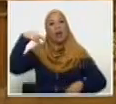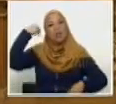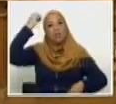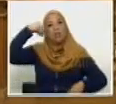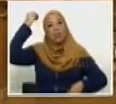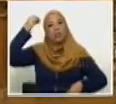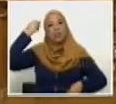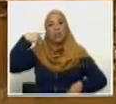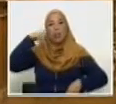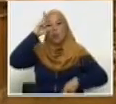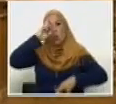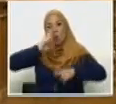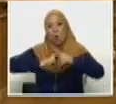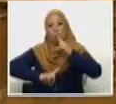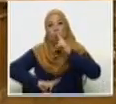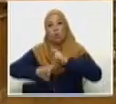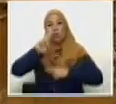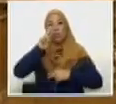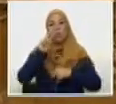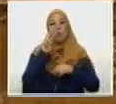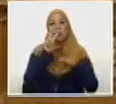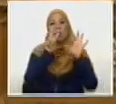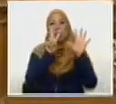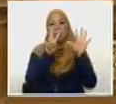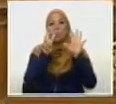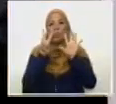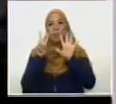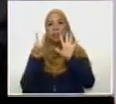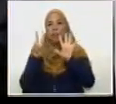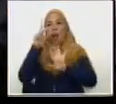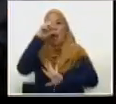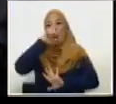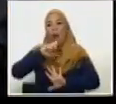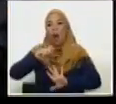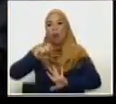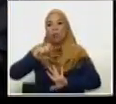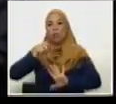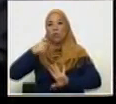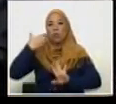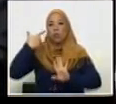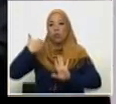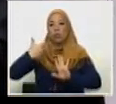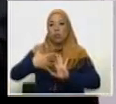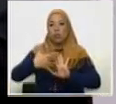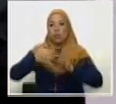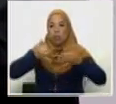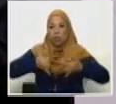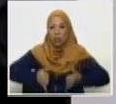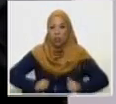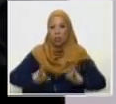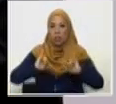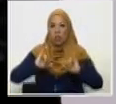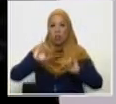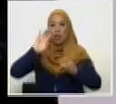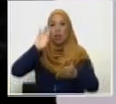Primero, conmemorar los 77 años del padre cantor Alí Primera, ¿no?